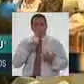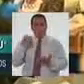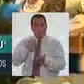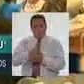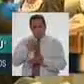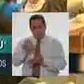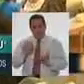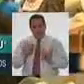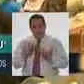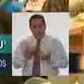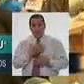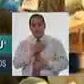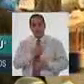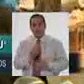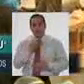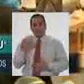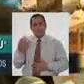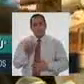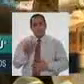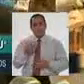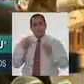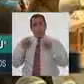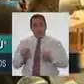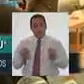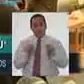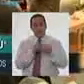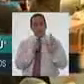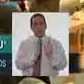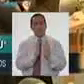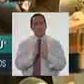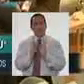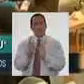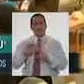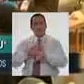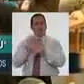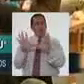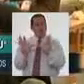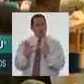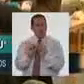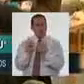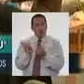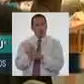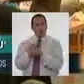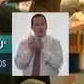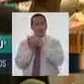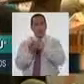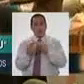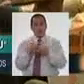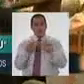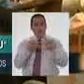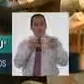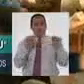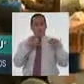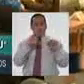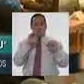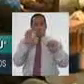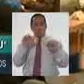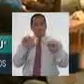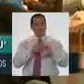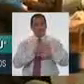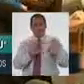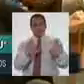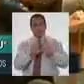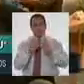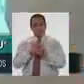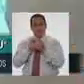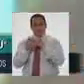este es un trabajo que va paralelo a todo lo que significa la sustitución de cultivos de hoja de coca, pero que va muchísimo